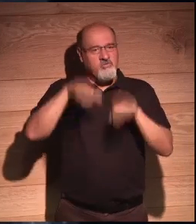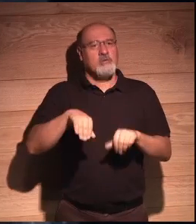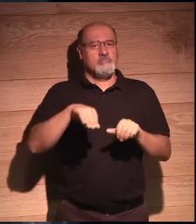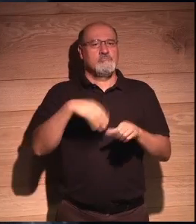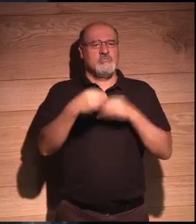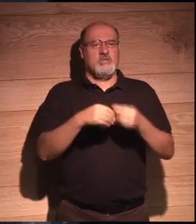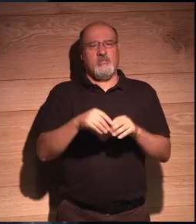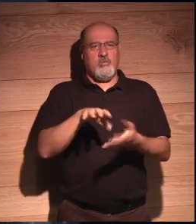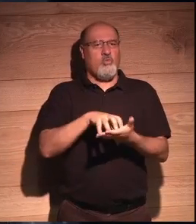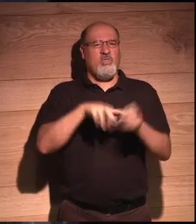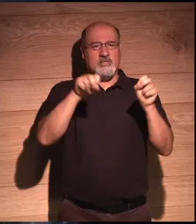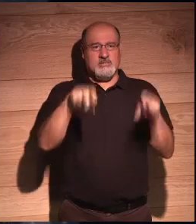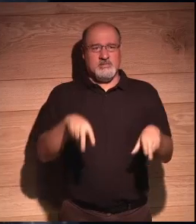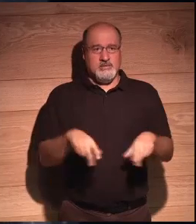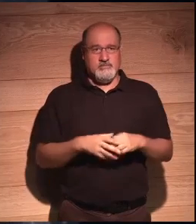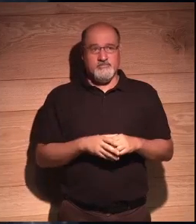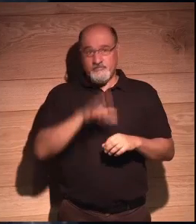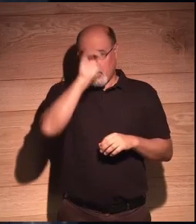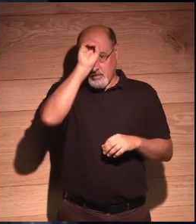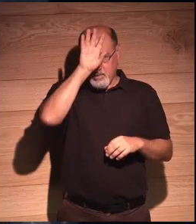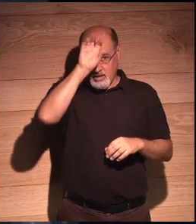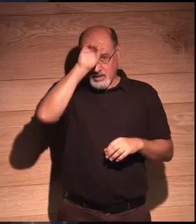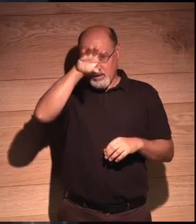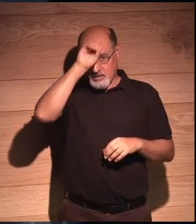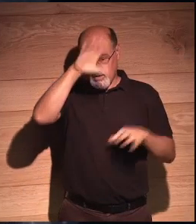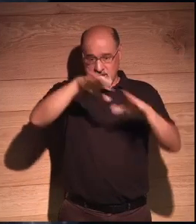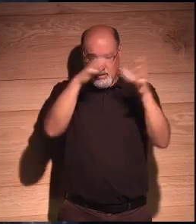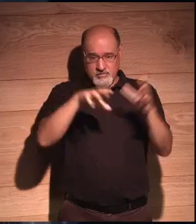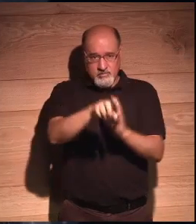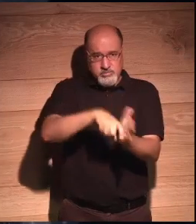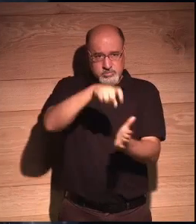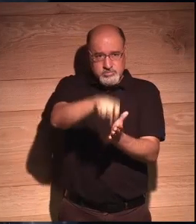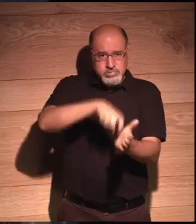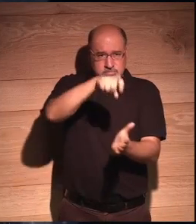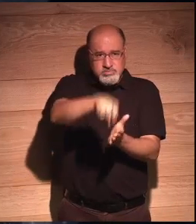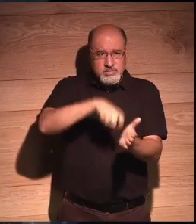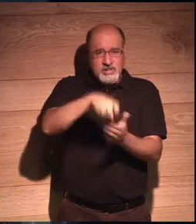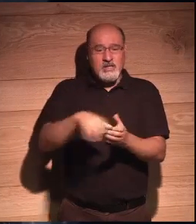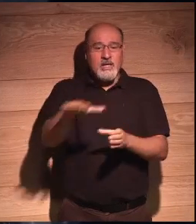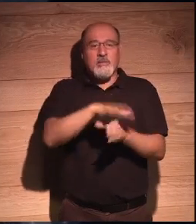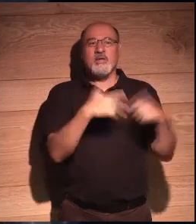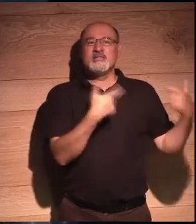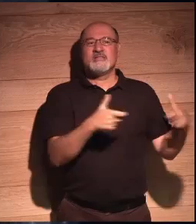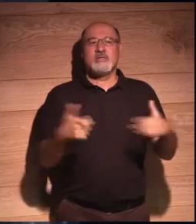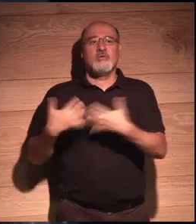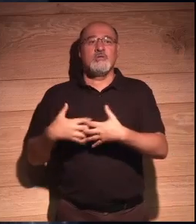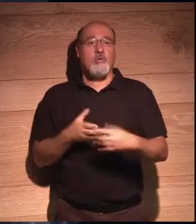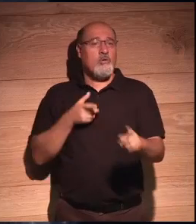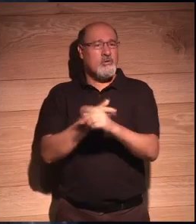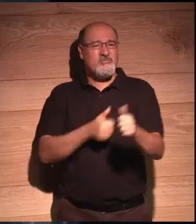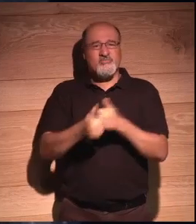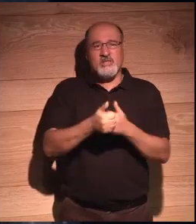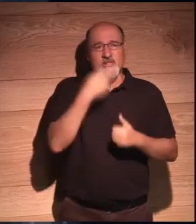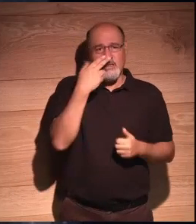cabe duda, ¿no? Porque en la minería, como en otros tipos de industria o de sectores industriales, priman sobre todo los